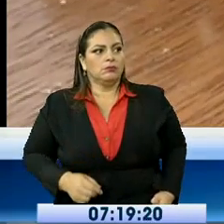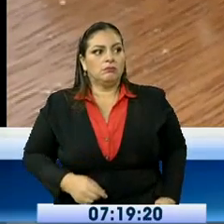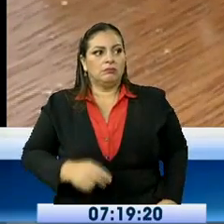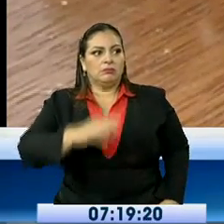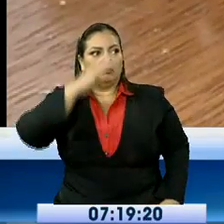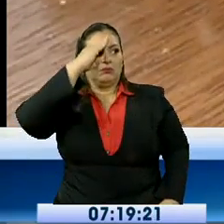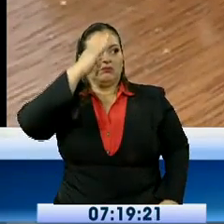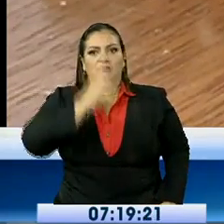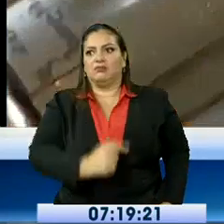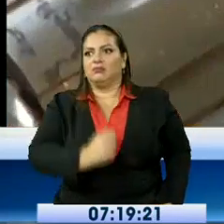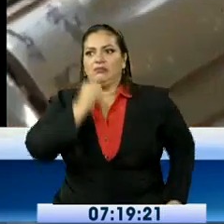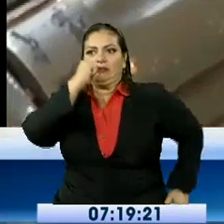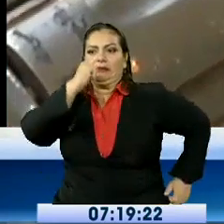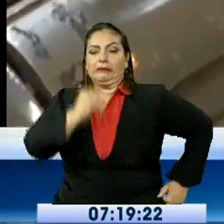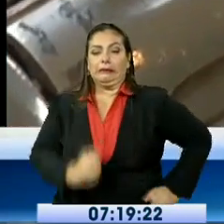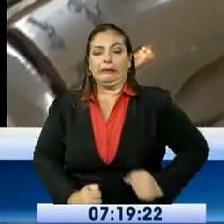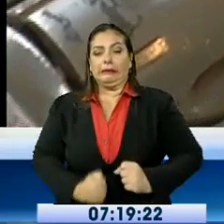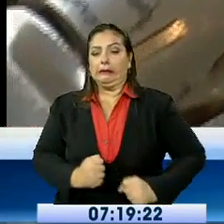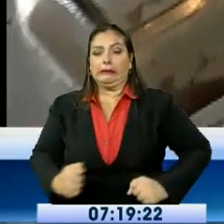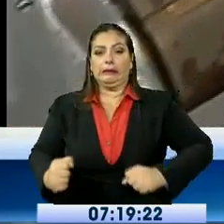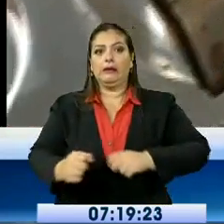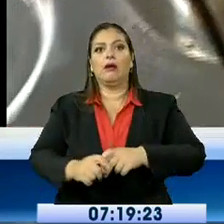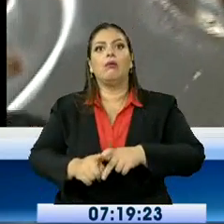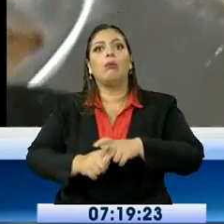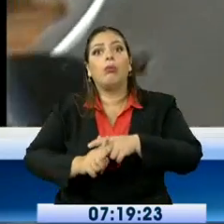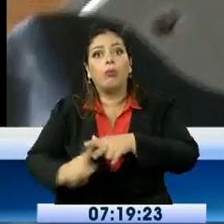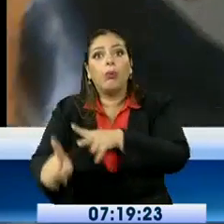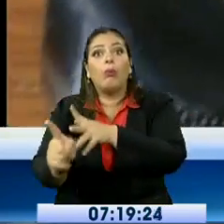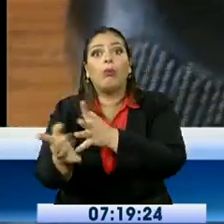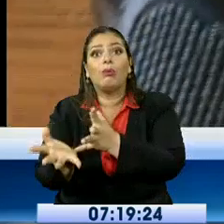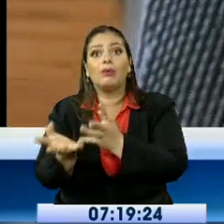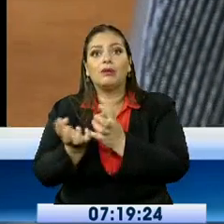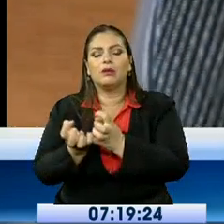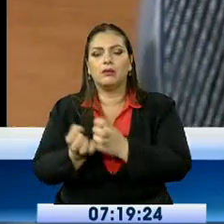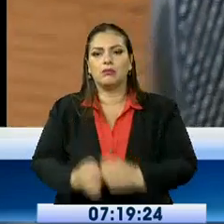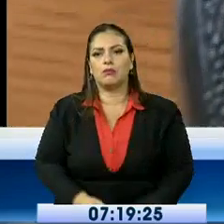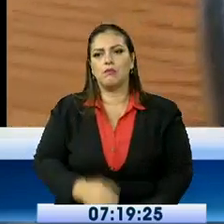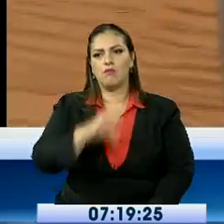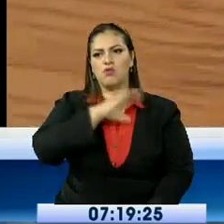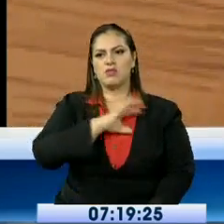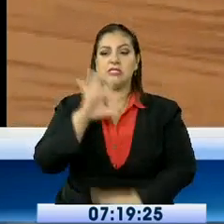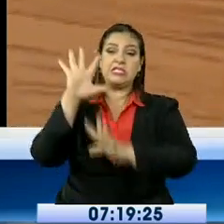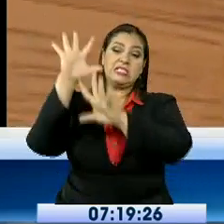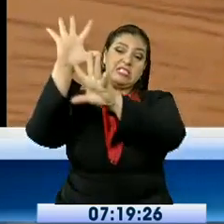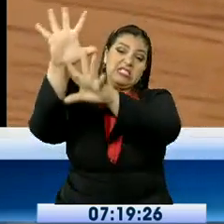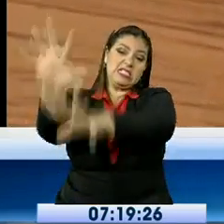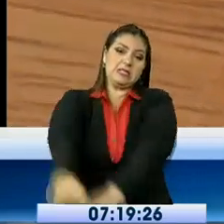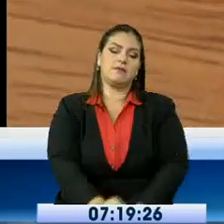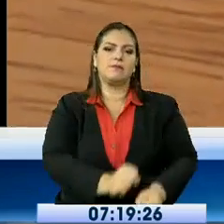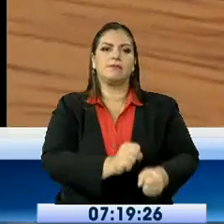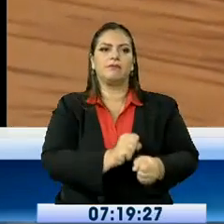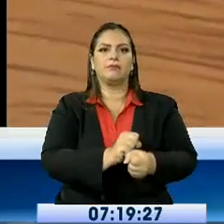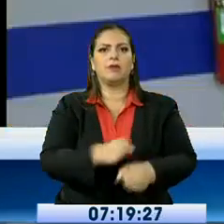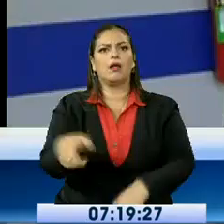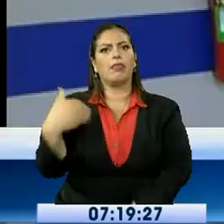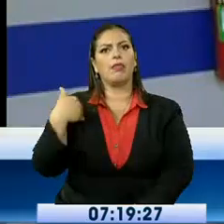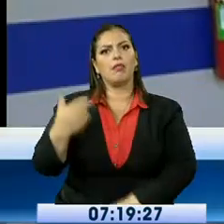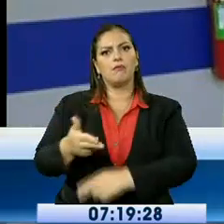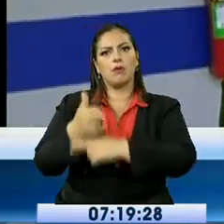cuando los agentes le encontraron el revólver. El hoy aprendido, lo que sabe manifestar es que él no